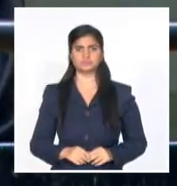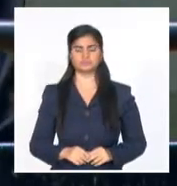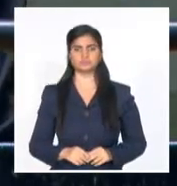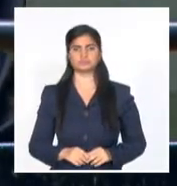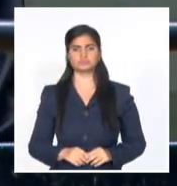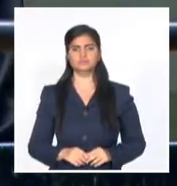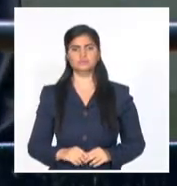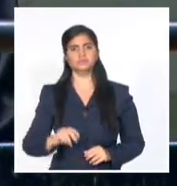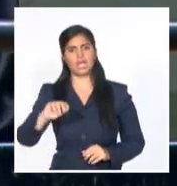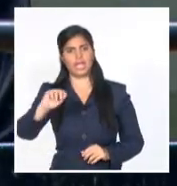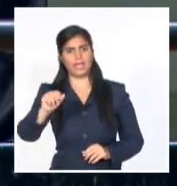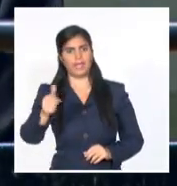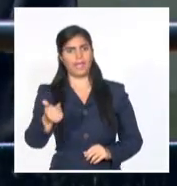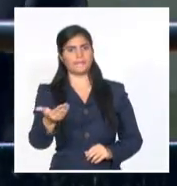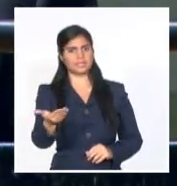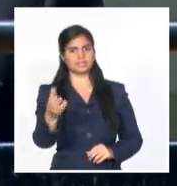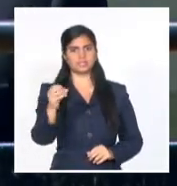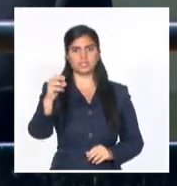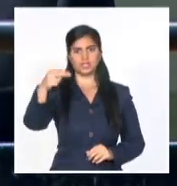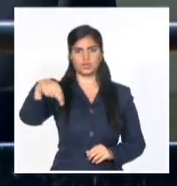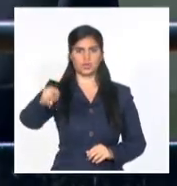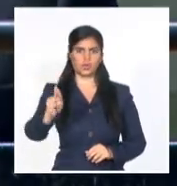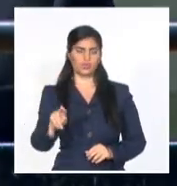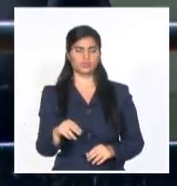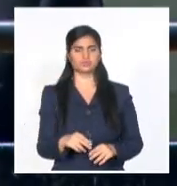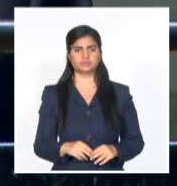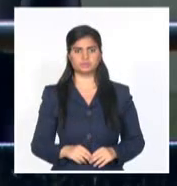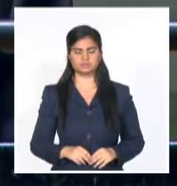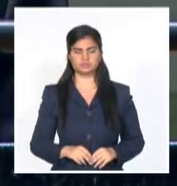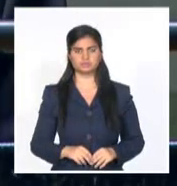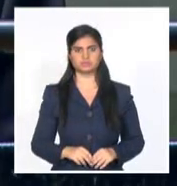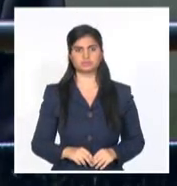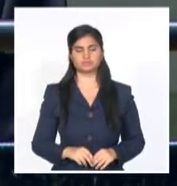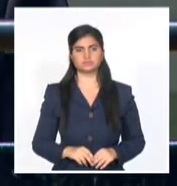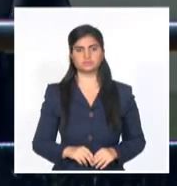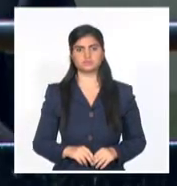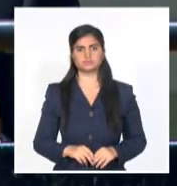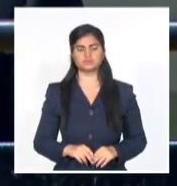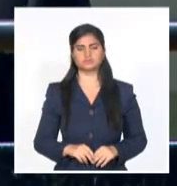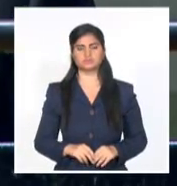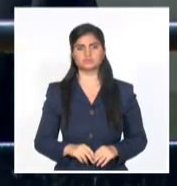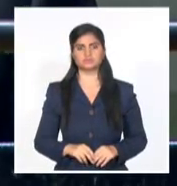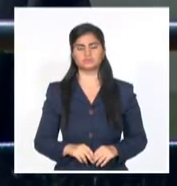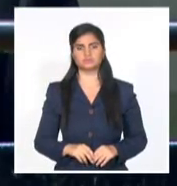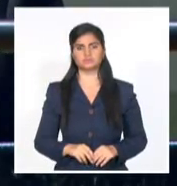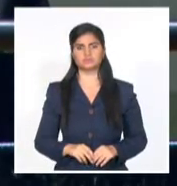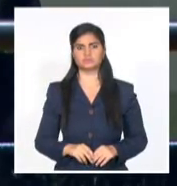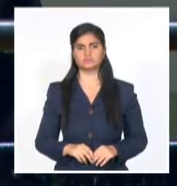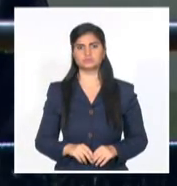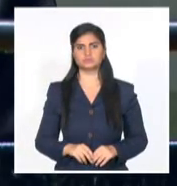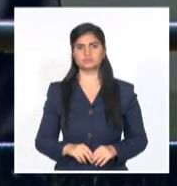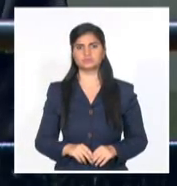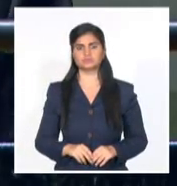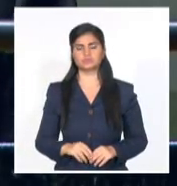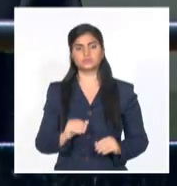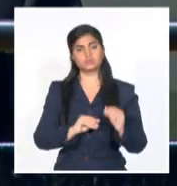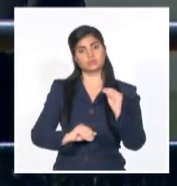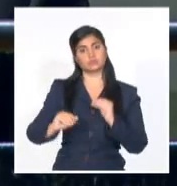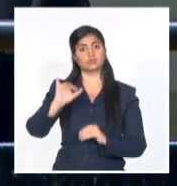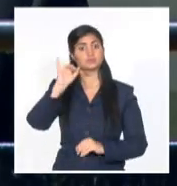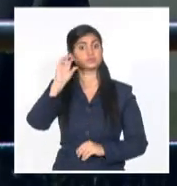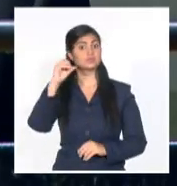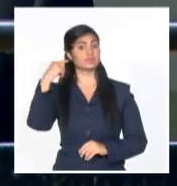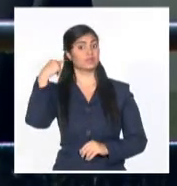Señor presidente, durante más de 6 décadas, Cuba ha resistido un